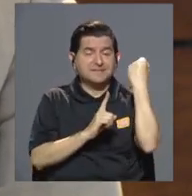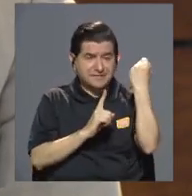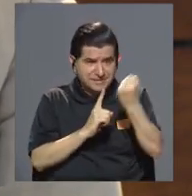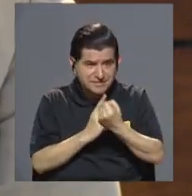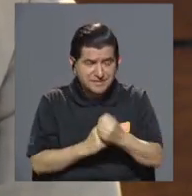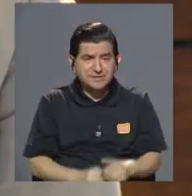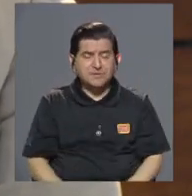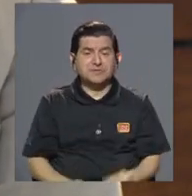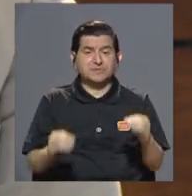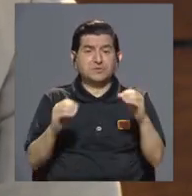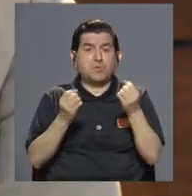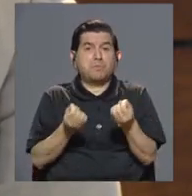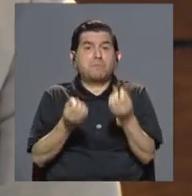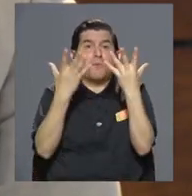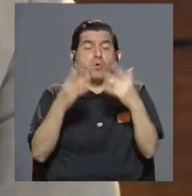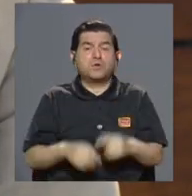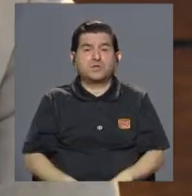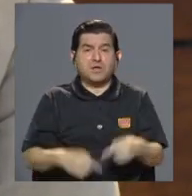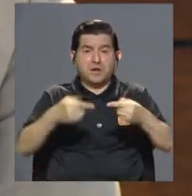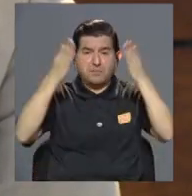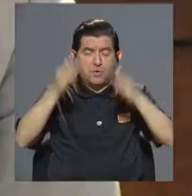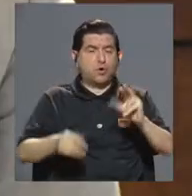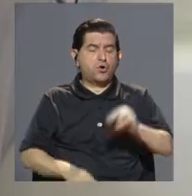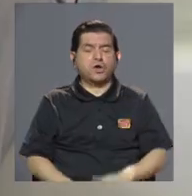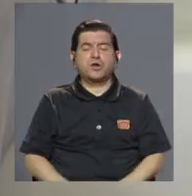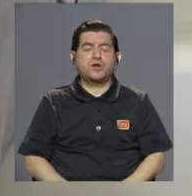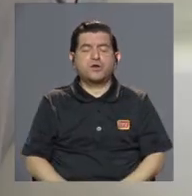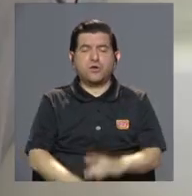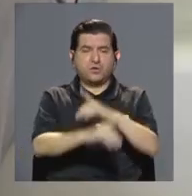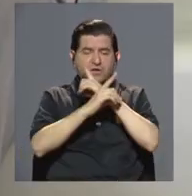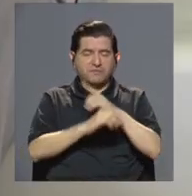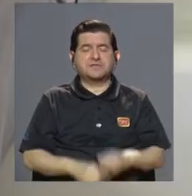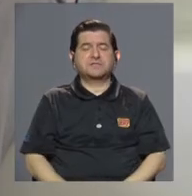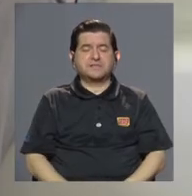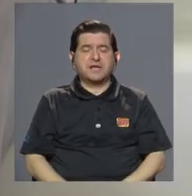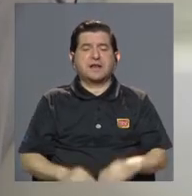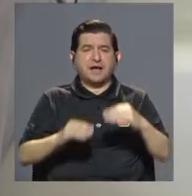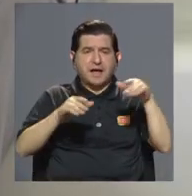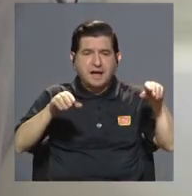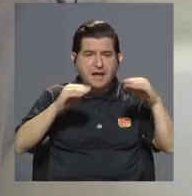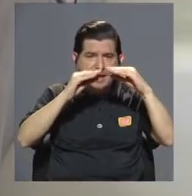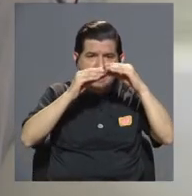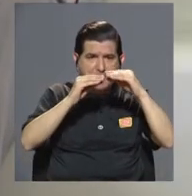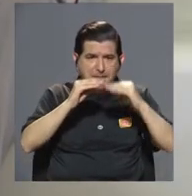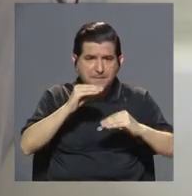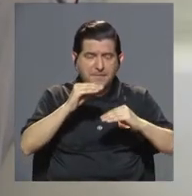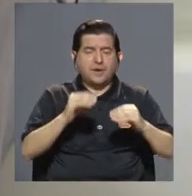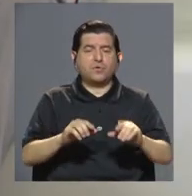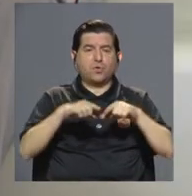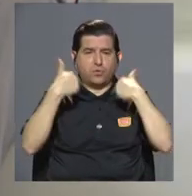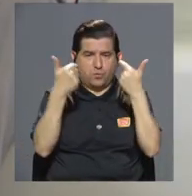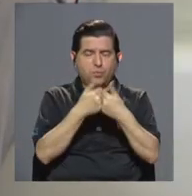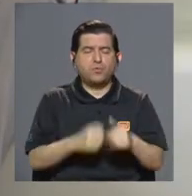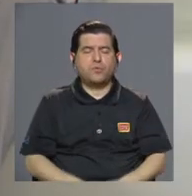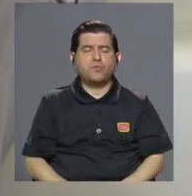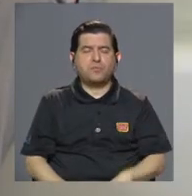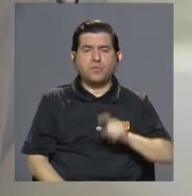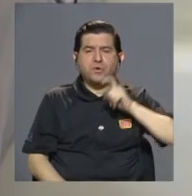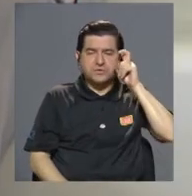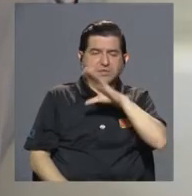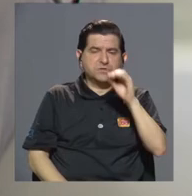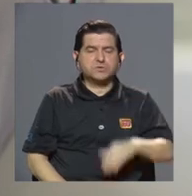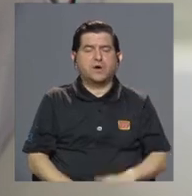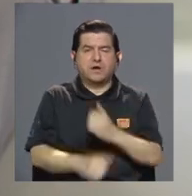Eso me ha costado más enemigos que defender a las minorías sexuales o afectivas, ¿verdad? Vea que eso va en contrapelo de lo que